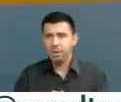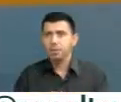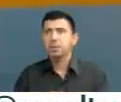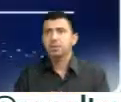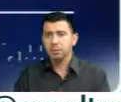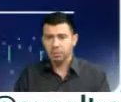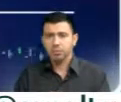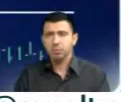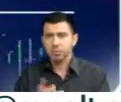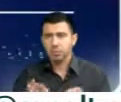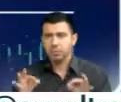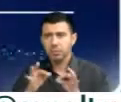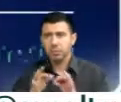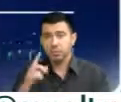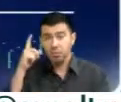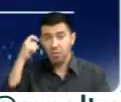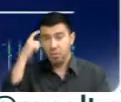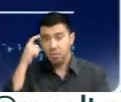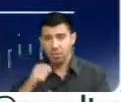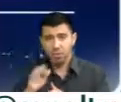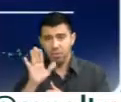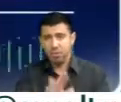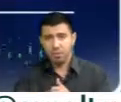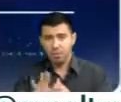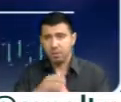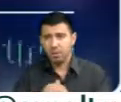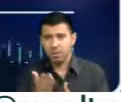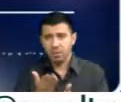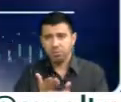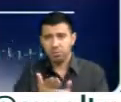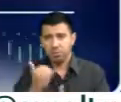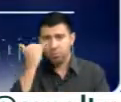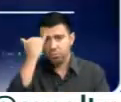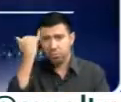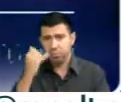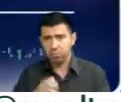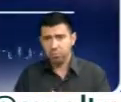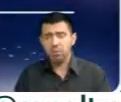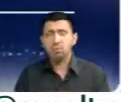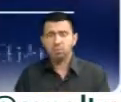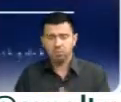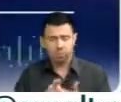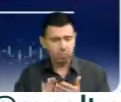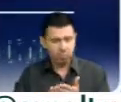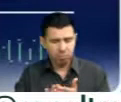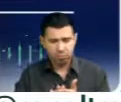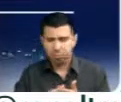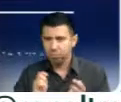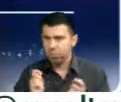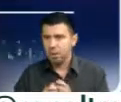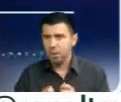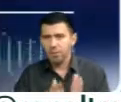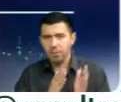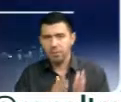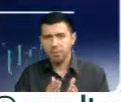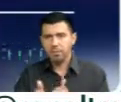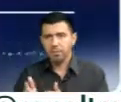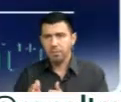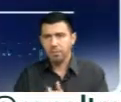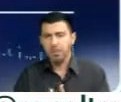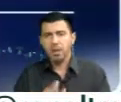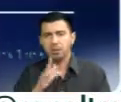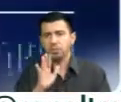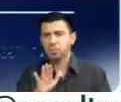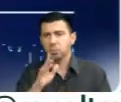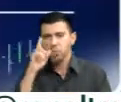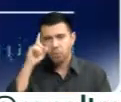esta iniciativa del gobierno departamental para reglamentar el plan de ordenamiento del embalse topo coro ya que en este momento está siendo